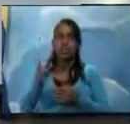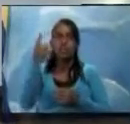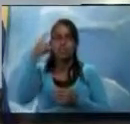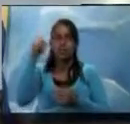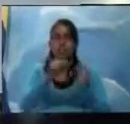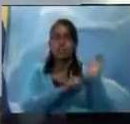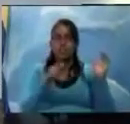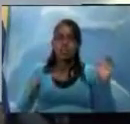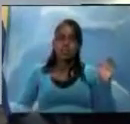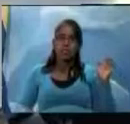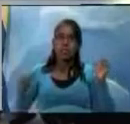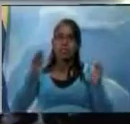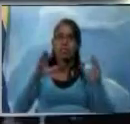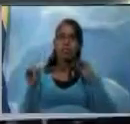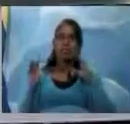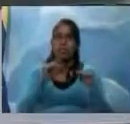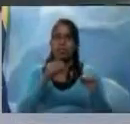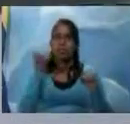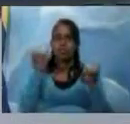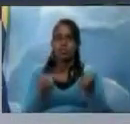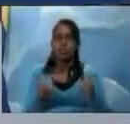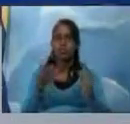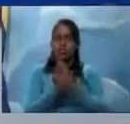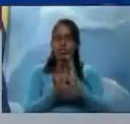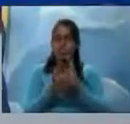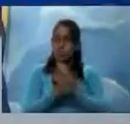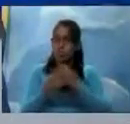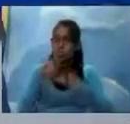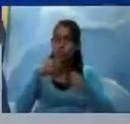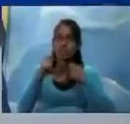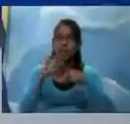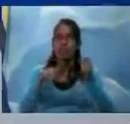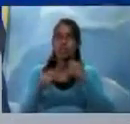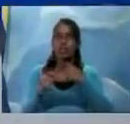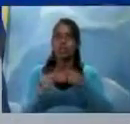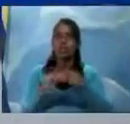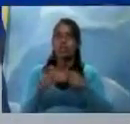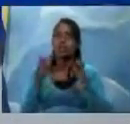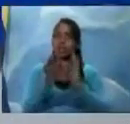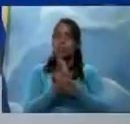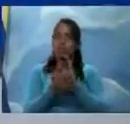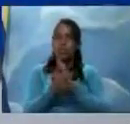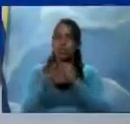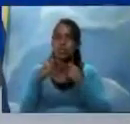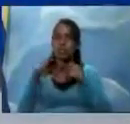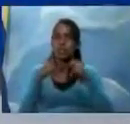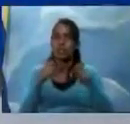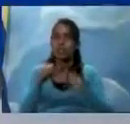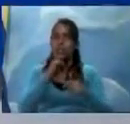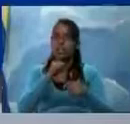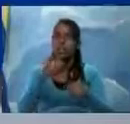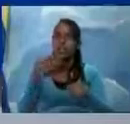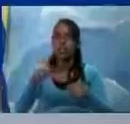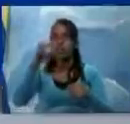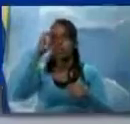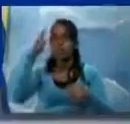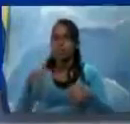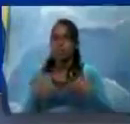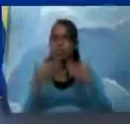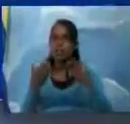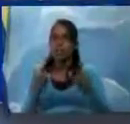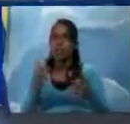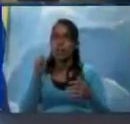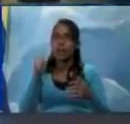el Señor. Estamos hablando ahora acerca de los talentos. Los talentos es lo que Dios le entrega